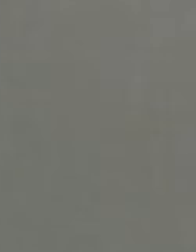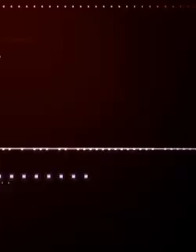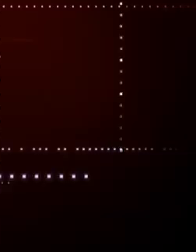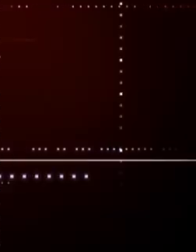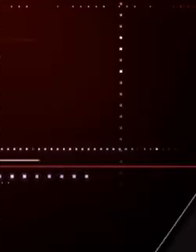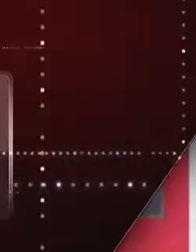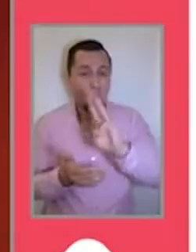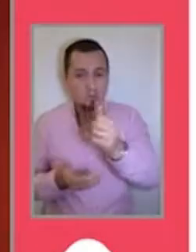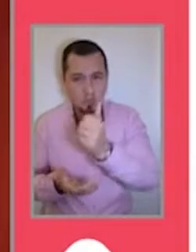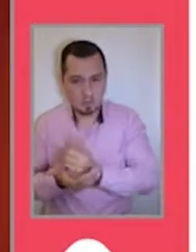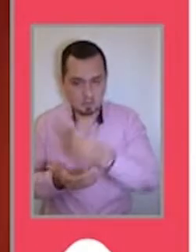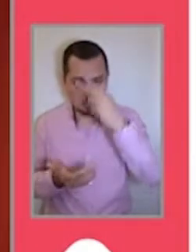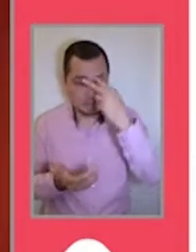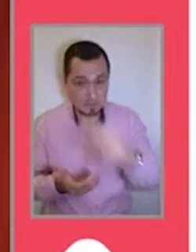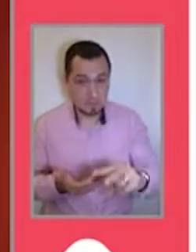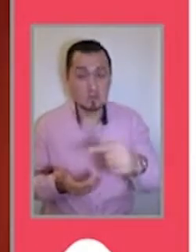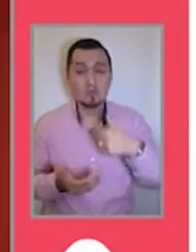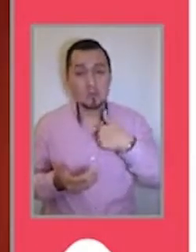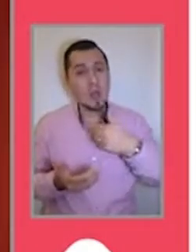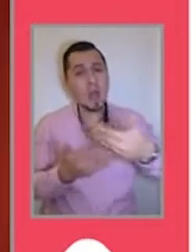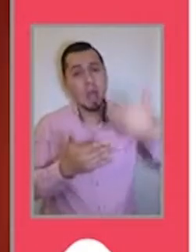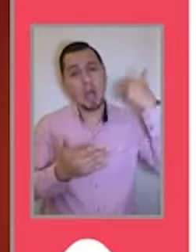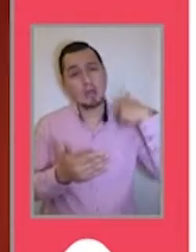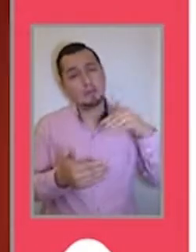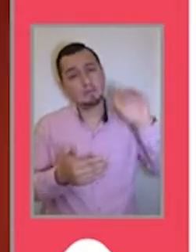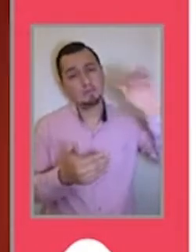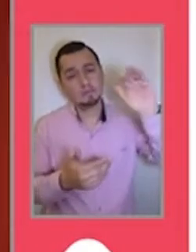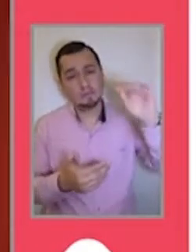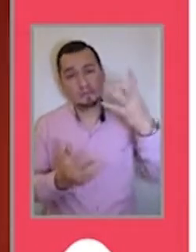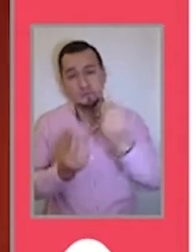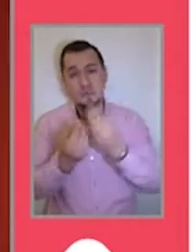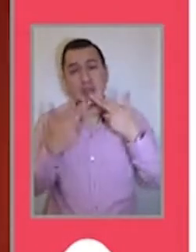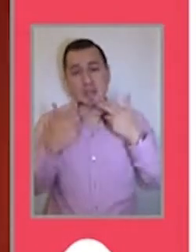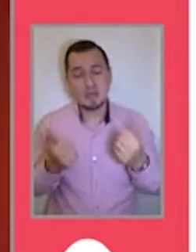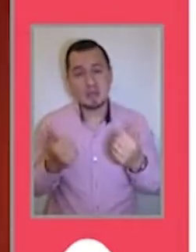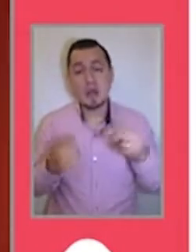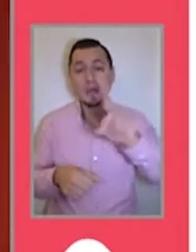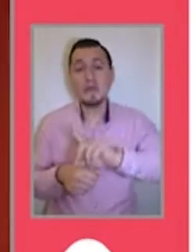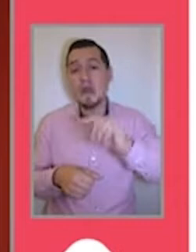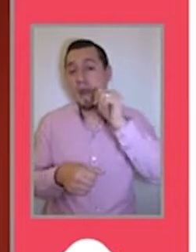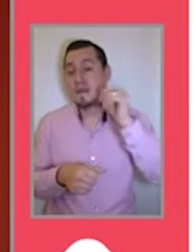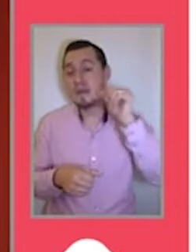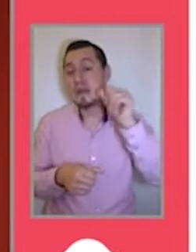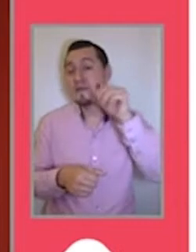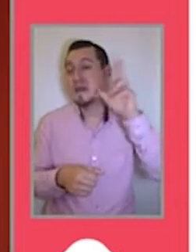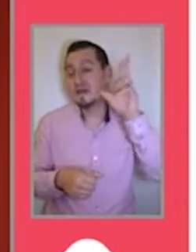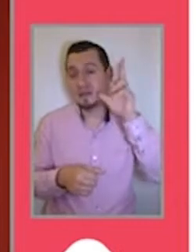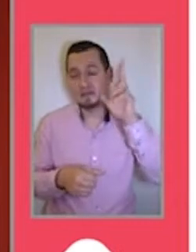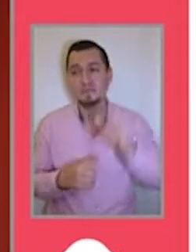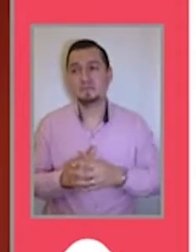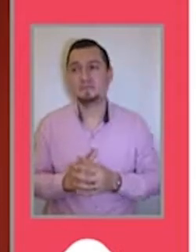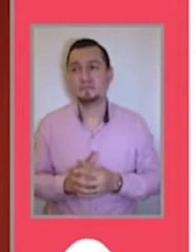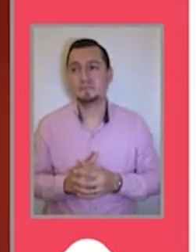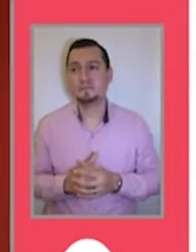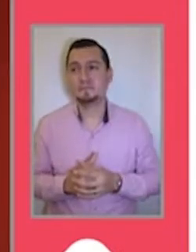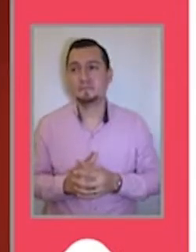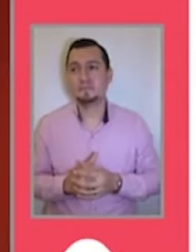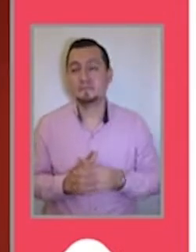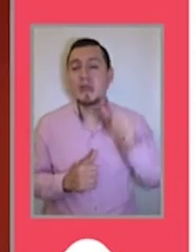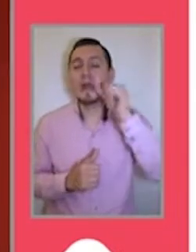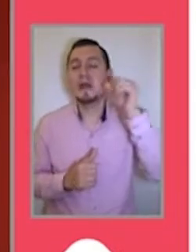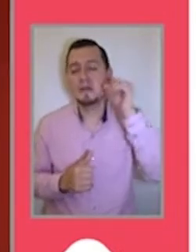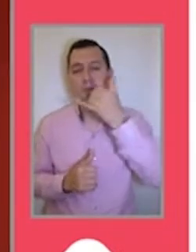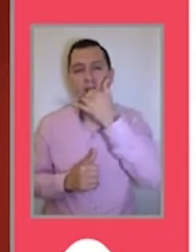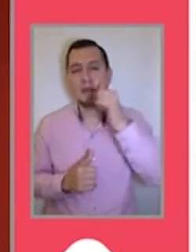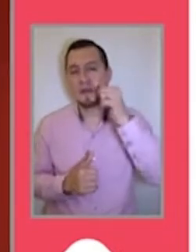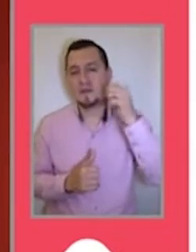entidad yo hablé con el secretario de hacienda apenas el día de ayer antier ayer ayer fue